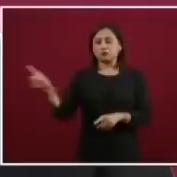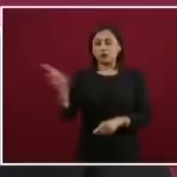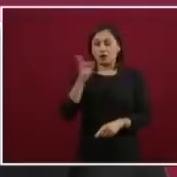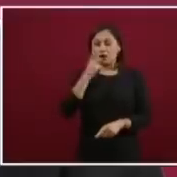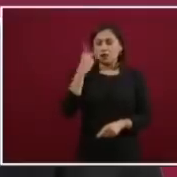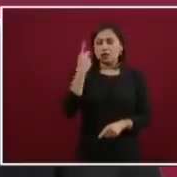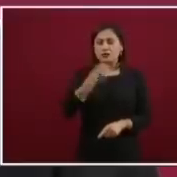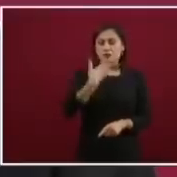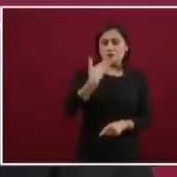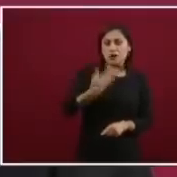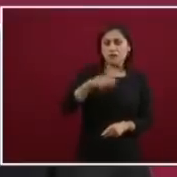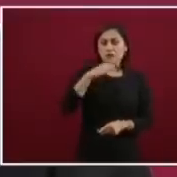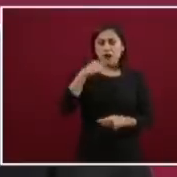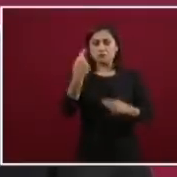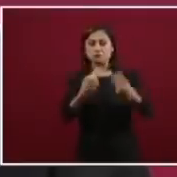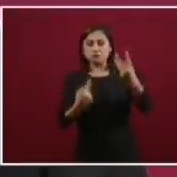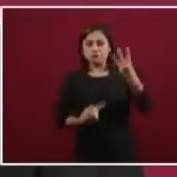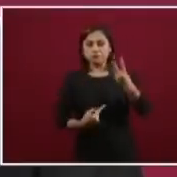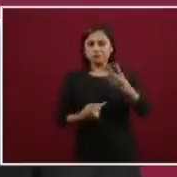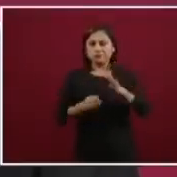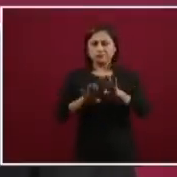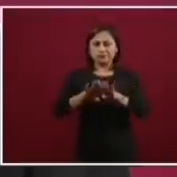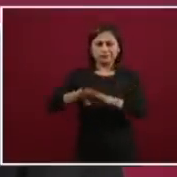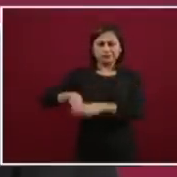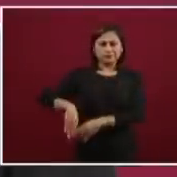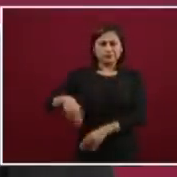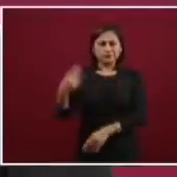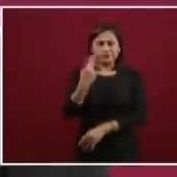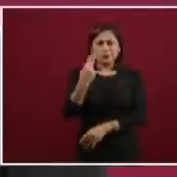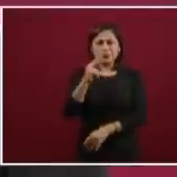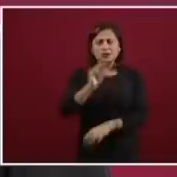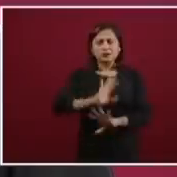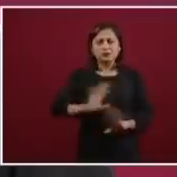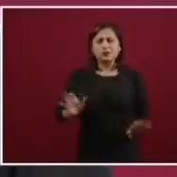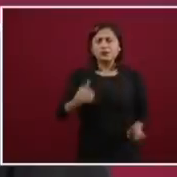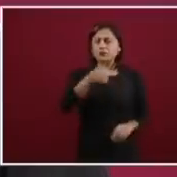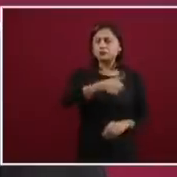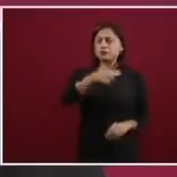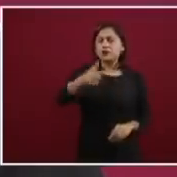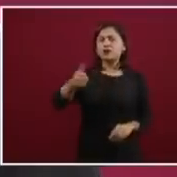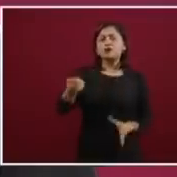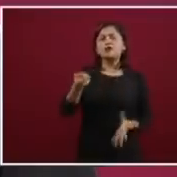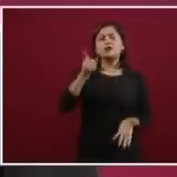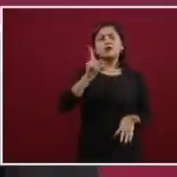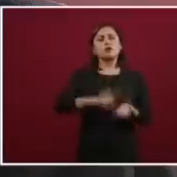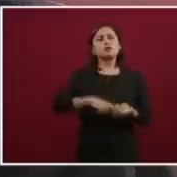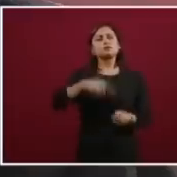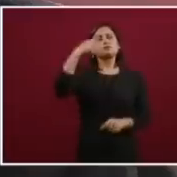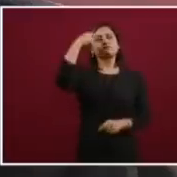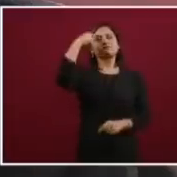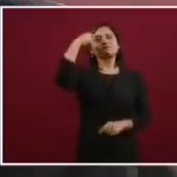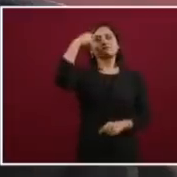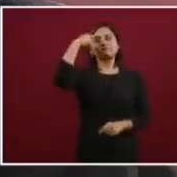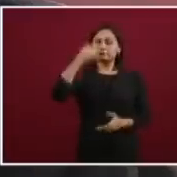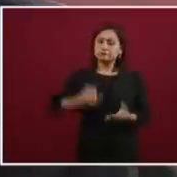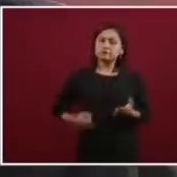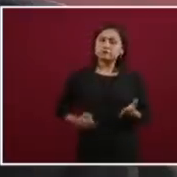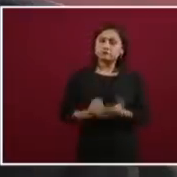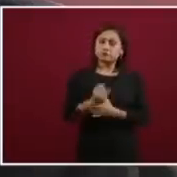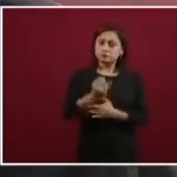no que cada quien este lobo decida